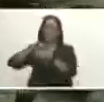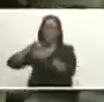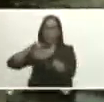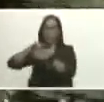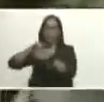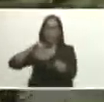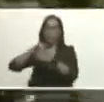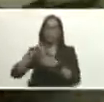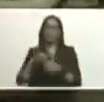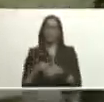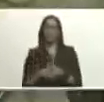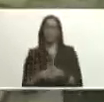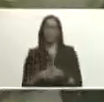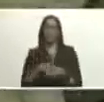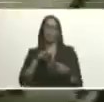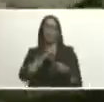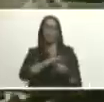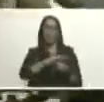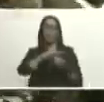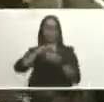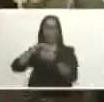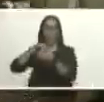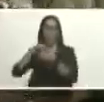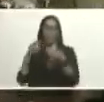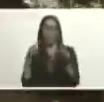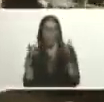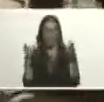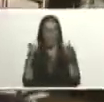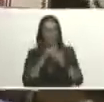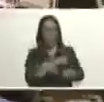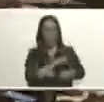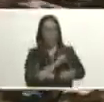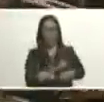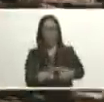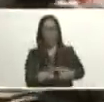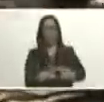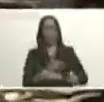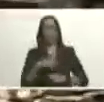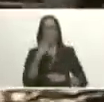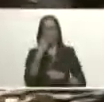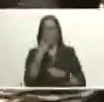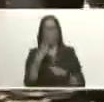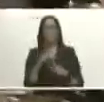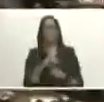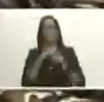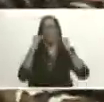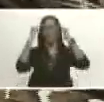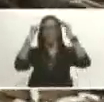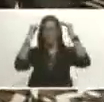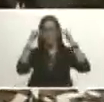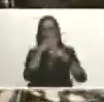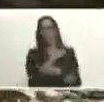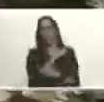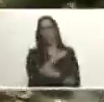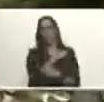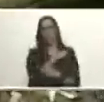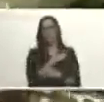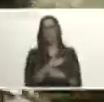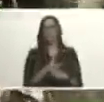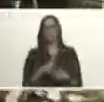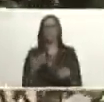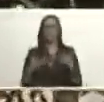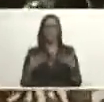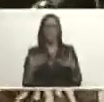¿ves? Donde tenemos dron grande, poderoso. Poderoso, donde podemos ver, mi comandante en jefe, una cantidad de acciones,